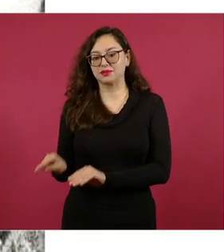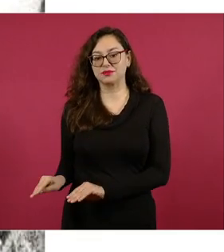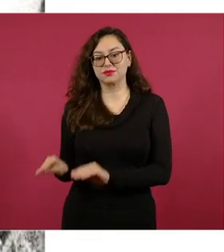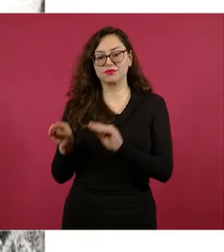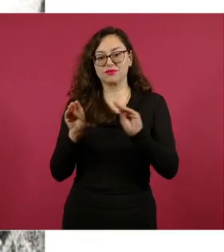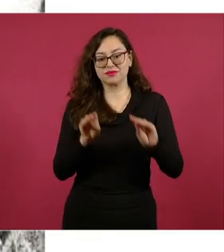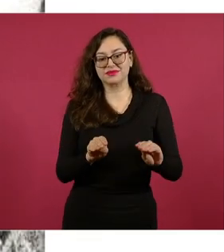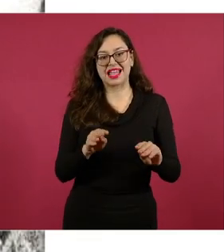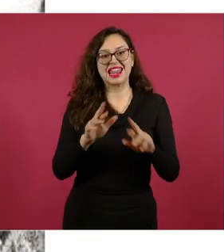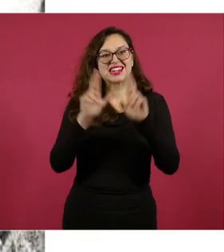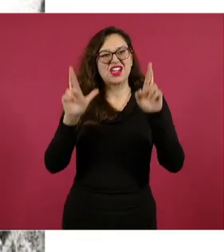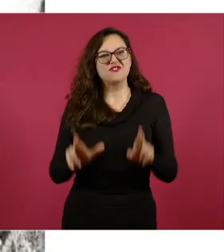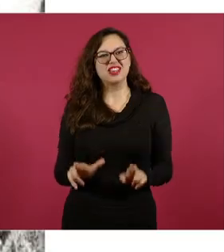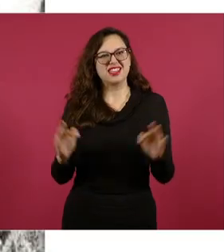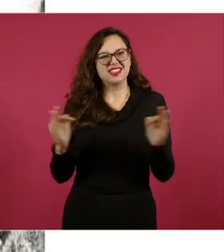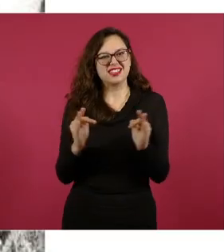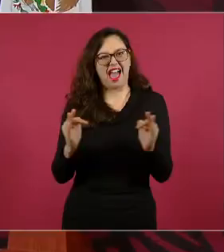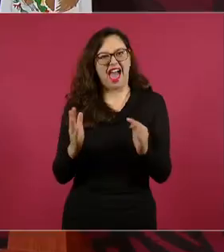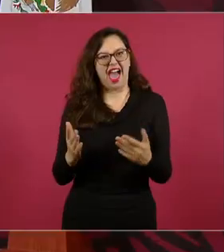del refrigerador.